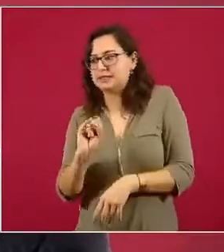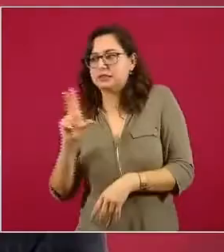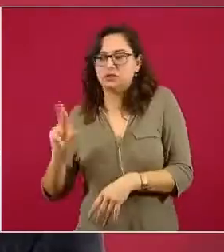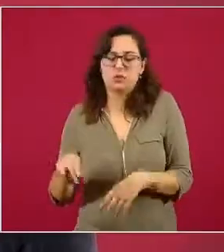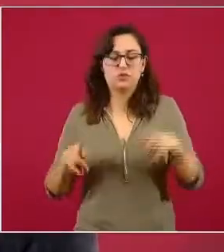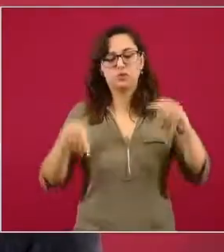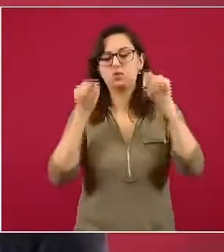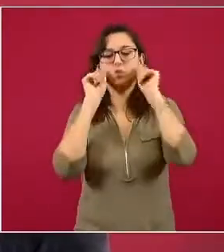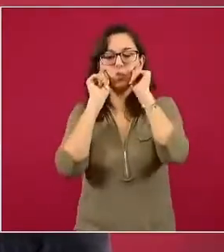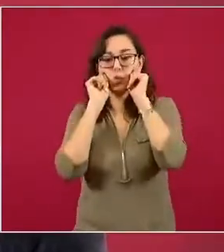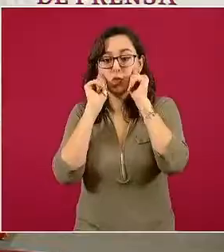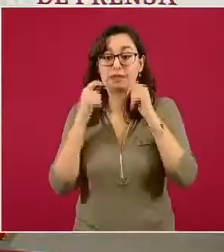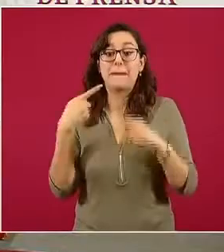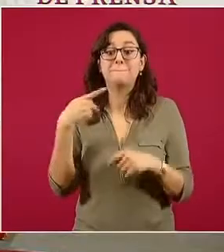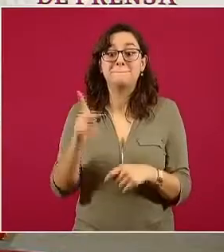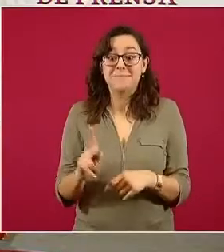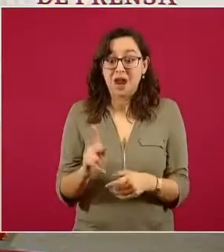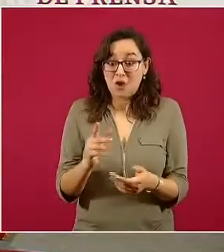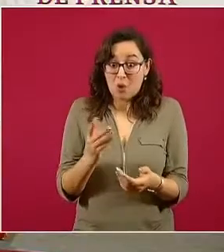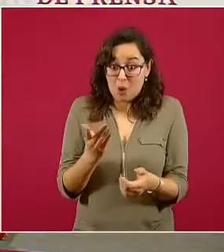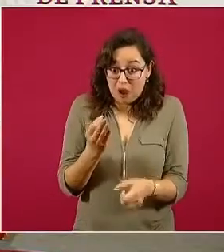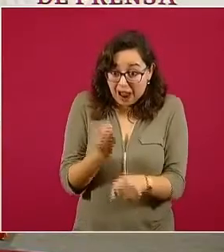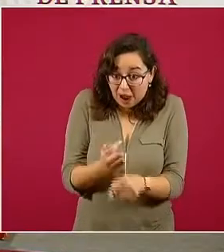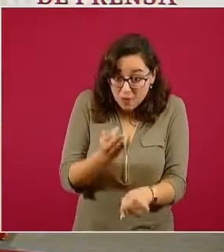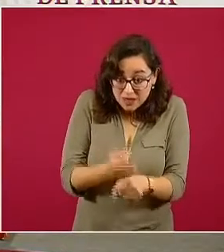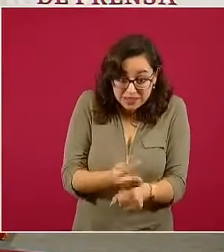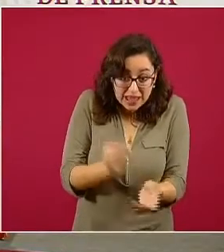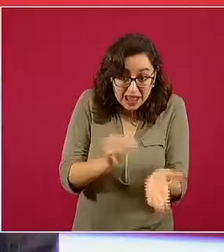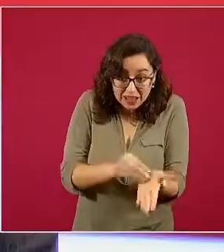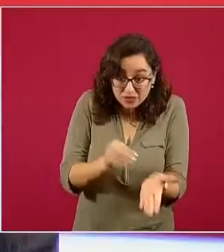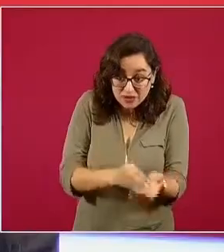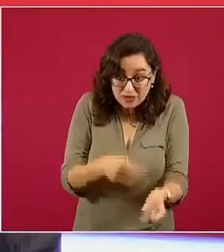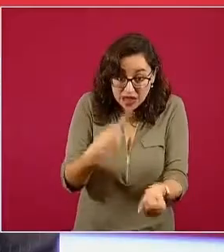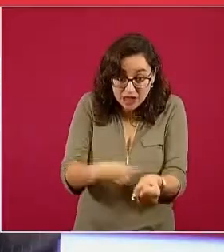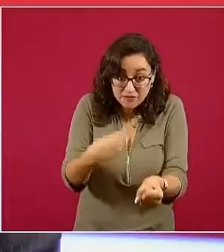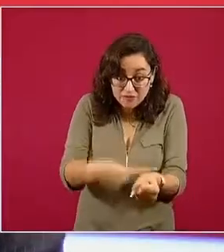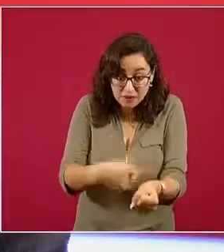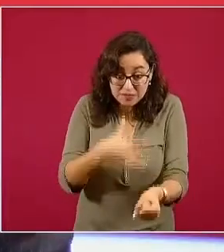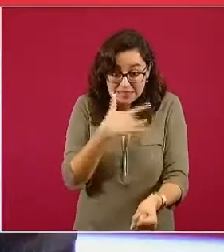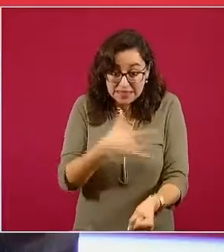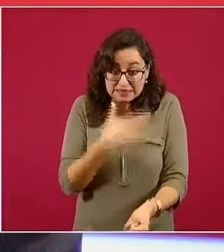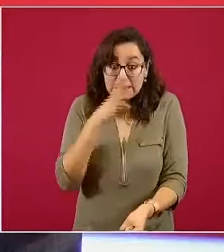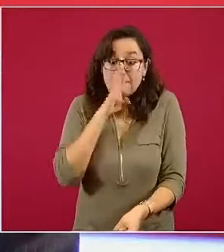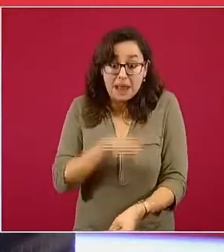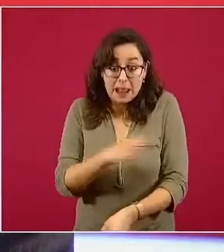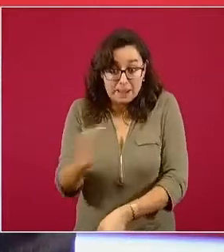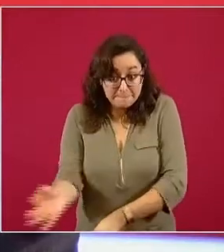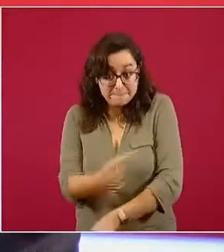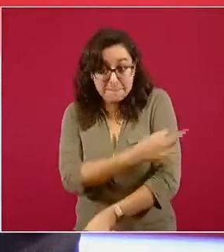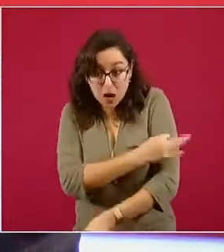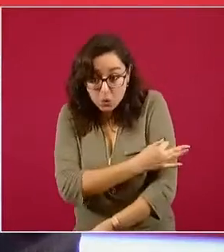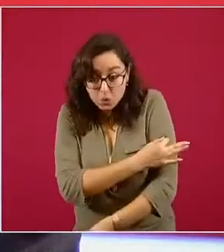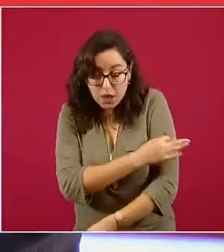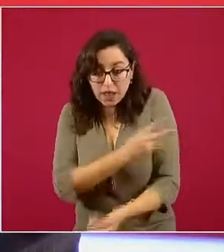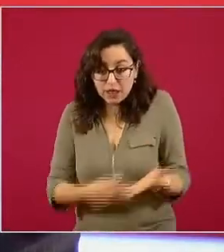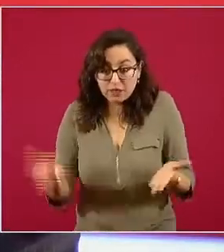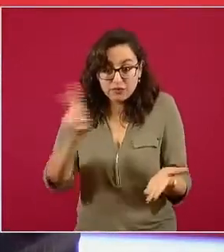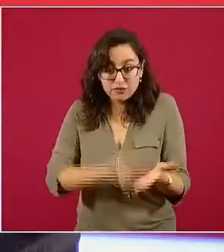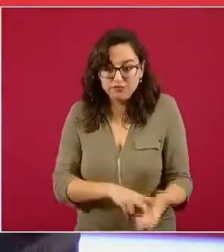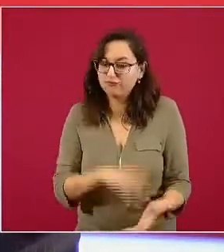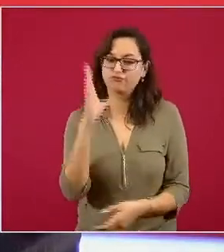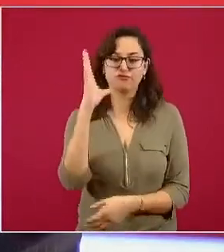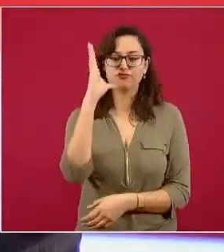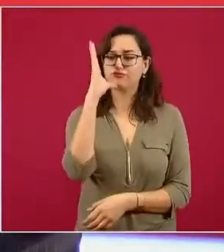COVID. Pero no pueden vacunarse mientras están sintomáticos. Eso sí no se va a poder, es un elemento crucial de